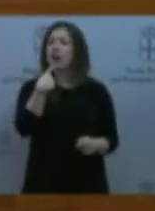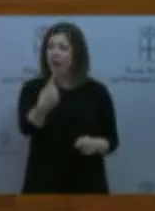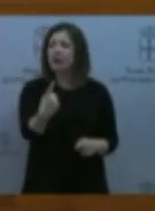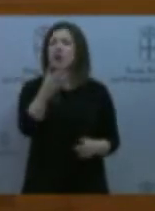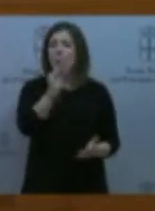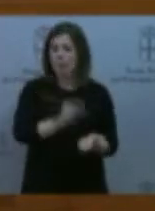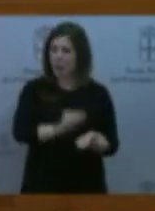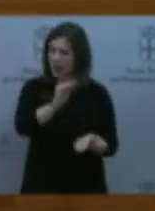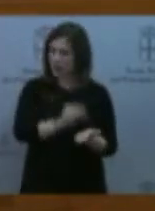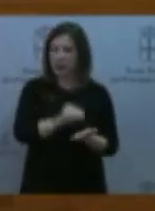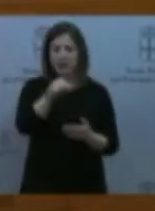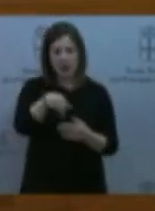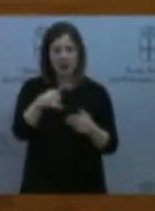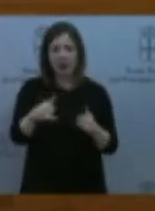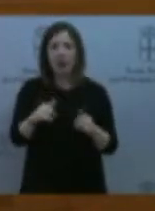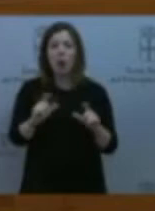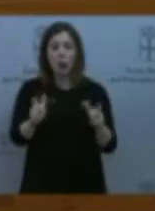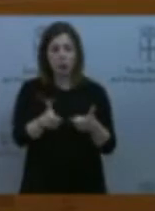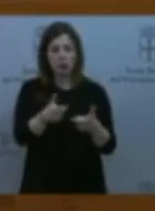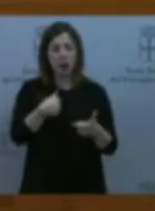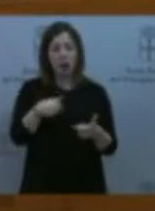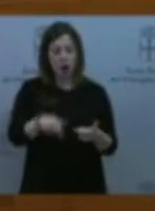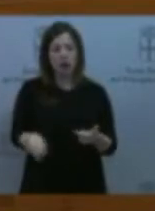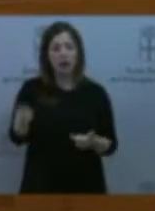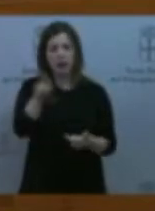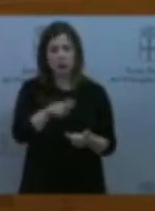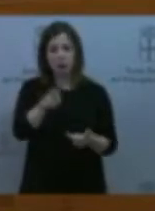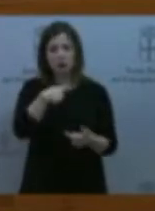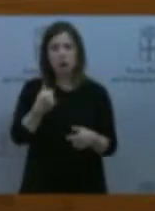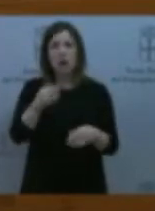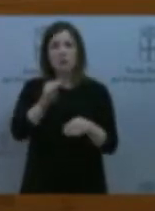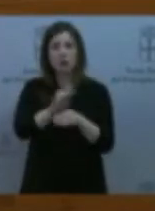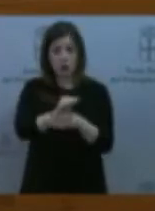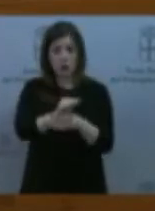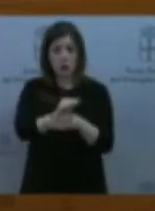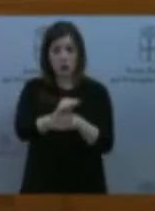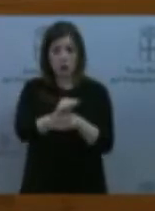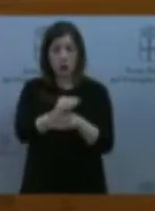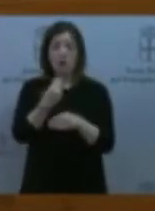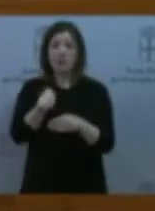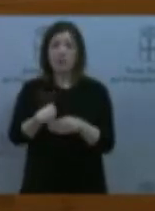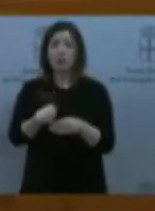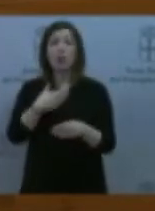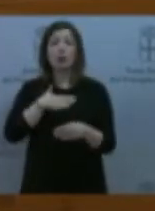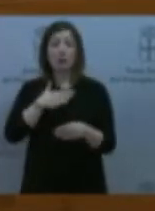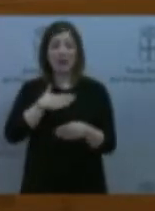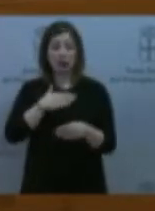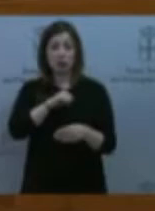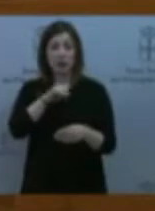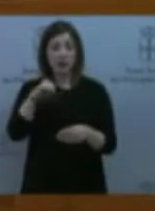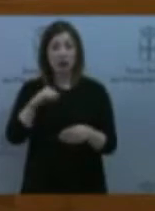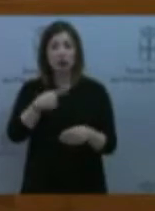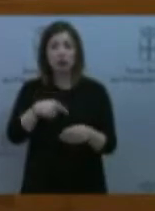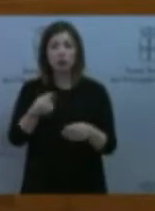hemos dedicado a subvencionar la inversión efectuada por los propietarios privados, hemos dedicado a eso más de 16 millones de